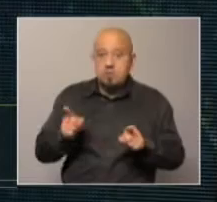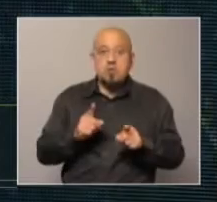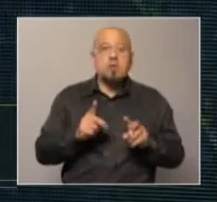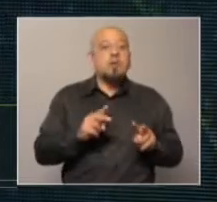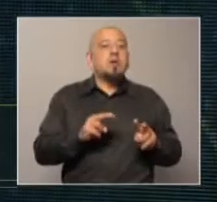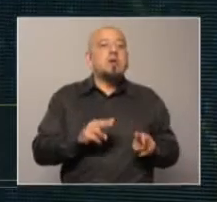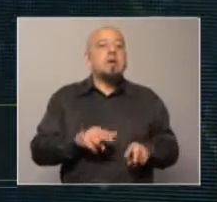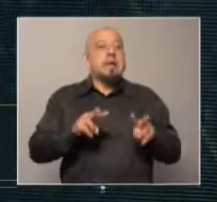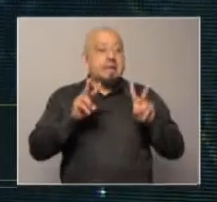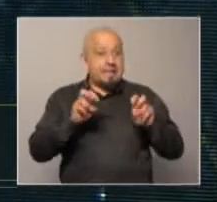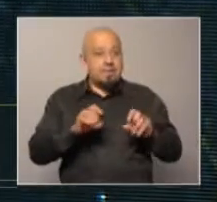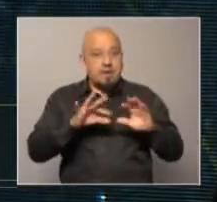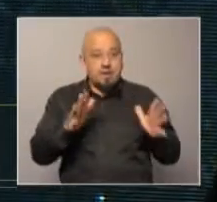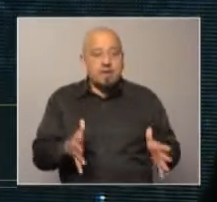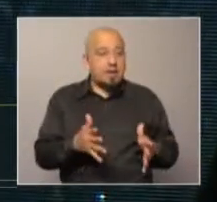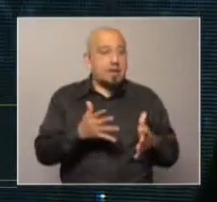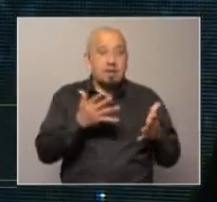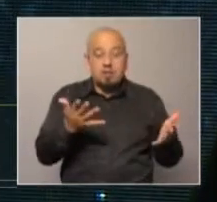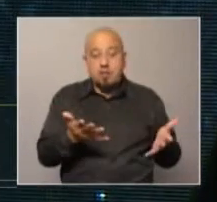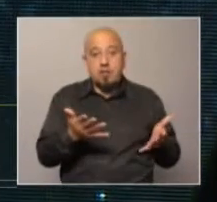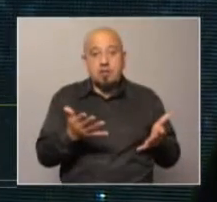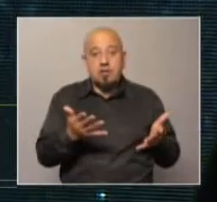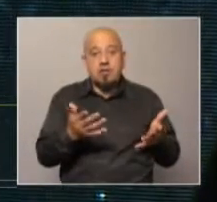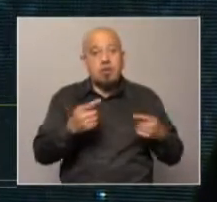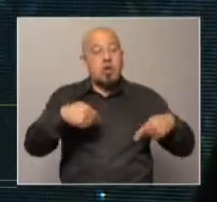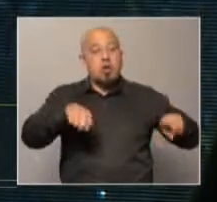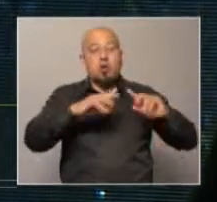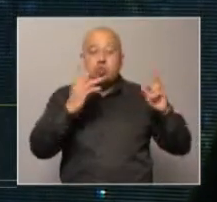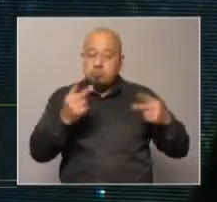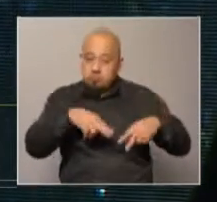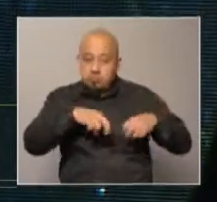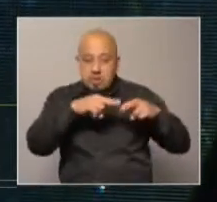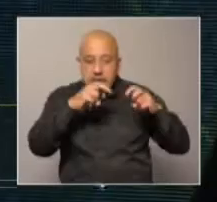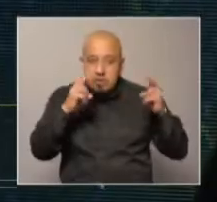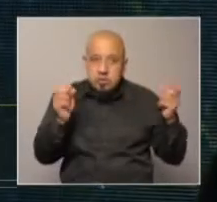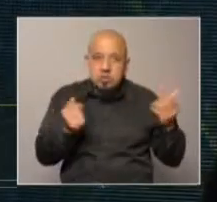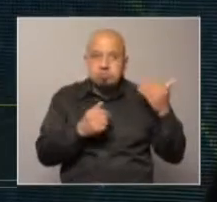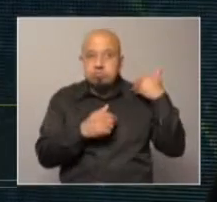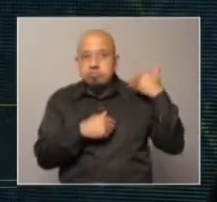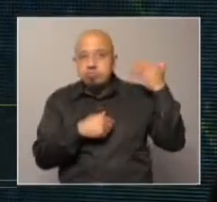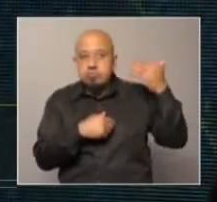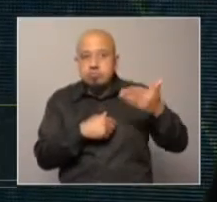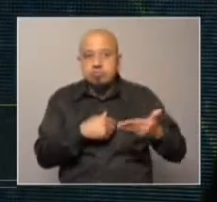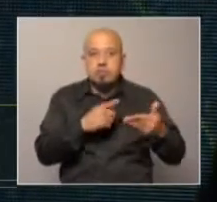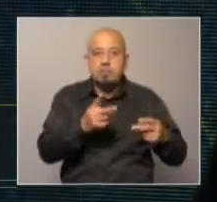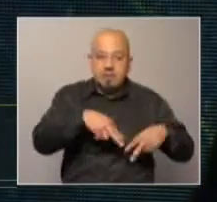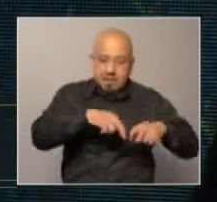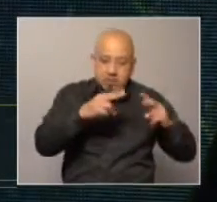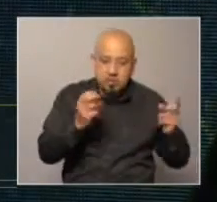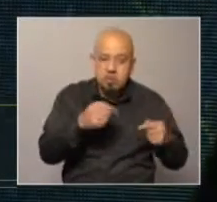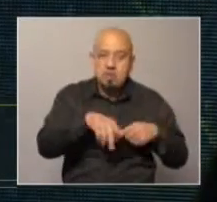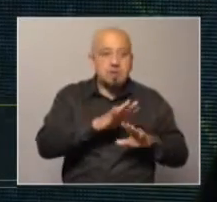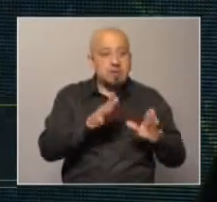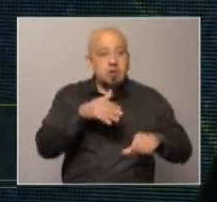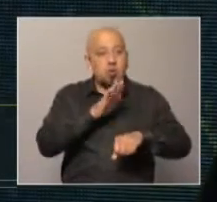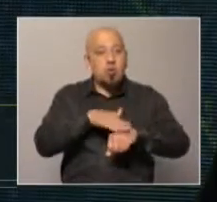cuantitativos, a lo largo del tiempo, o sea que con análisis de series de tiempo no lo son. En fin, no